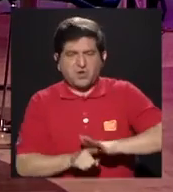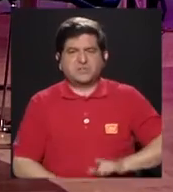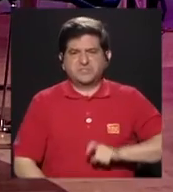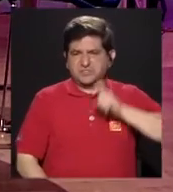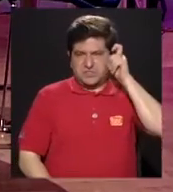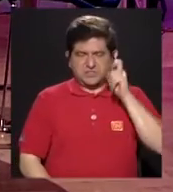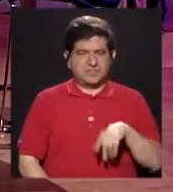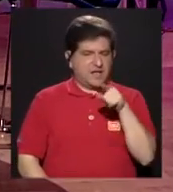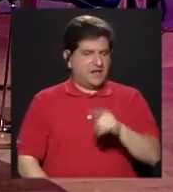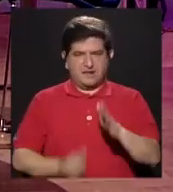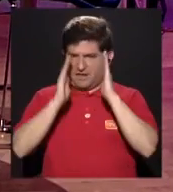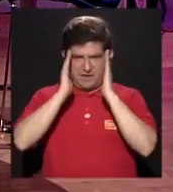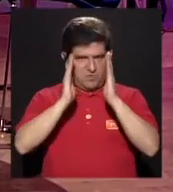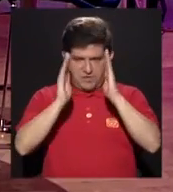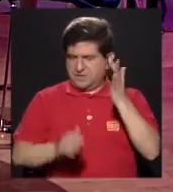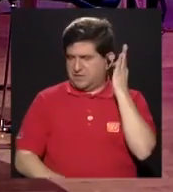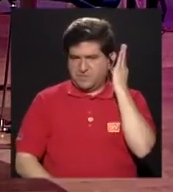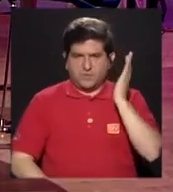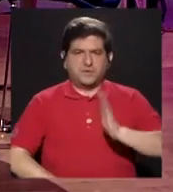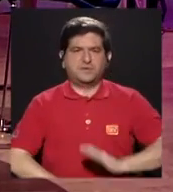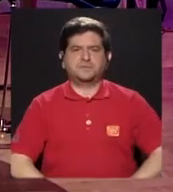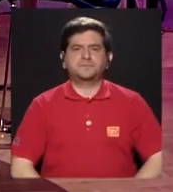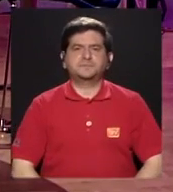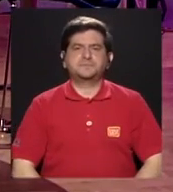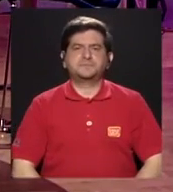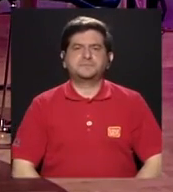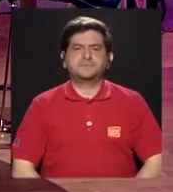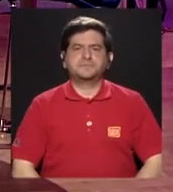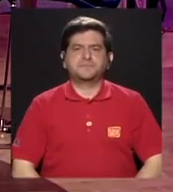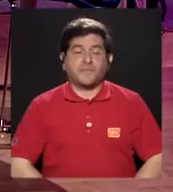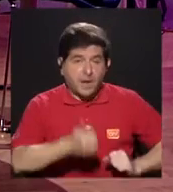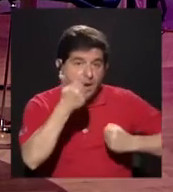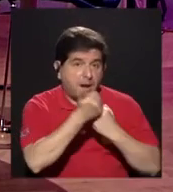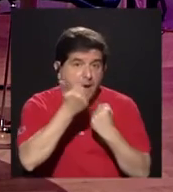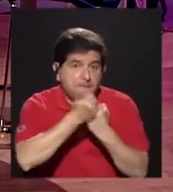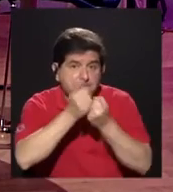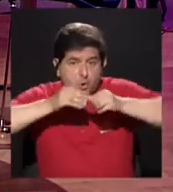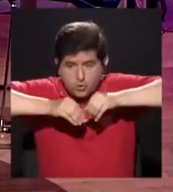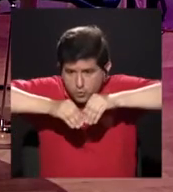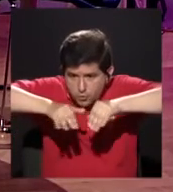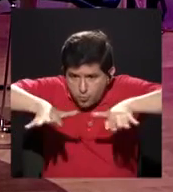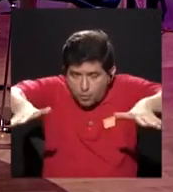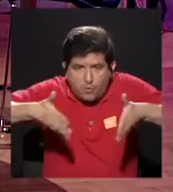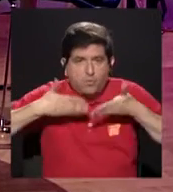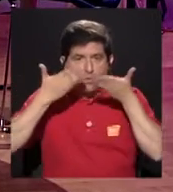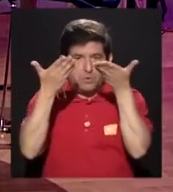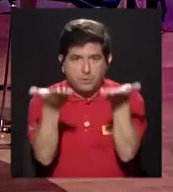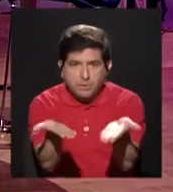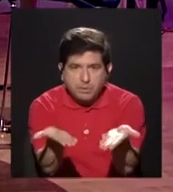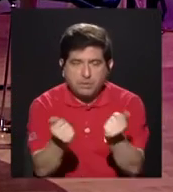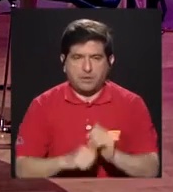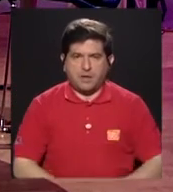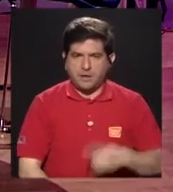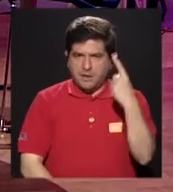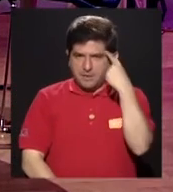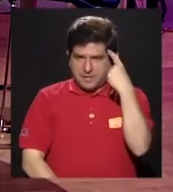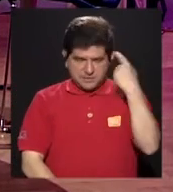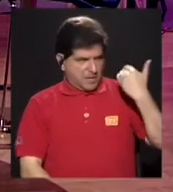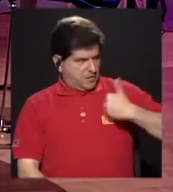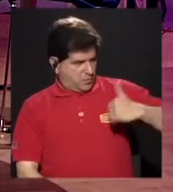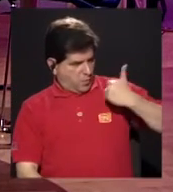no correspondido verdad entonces el apoyo que la red le puede dar a los